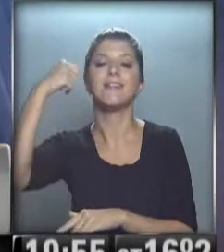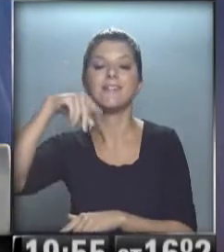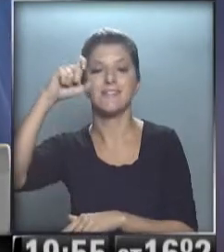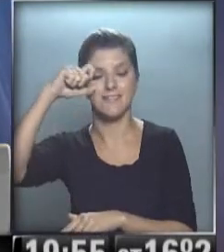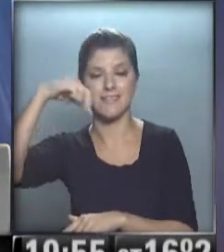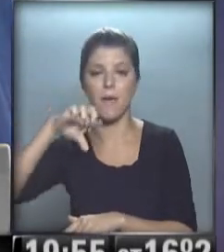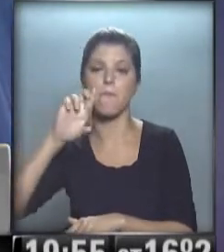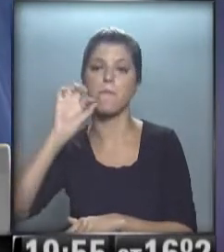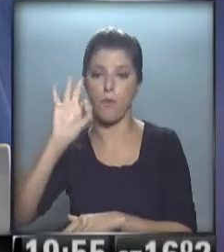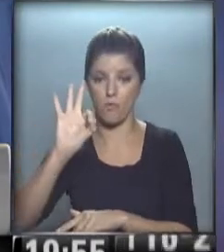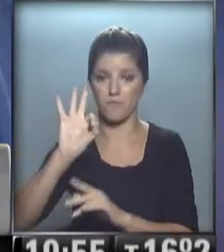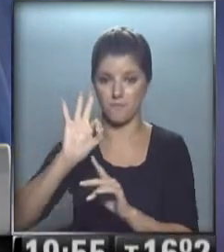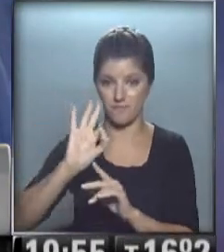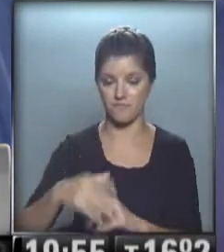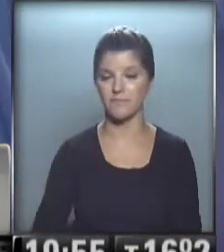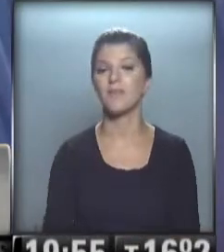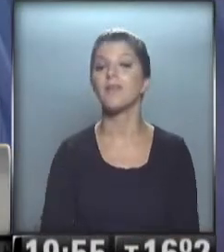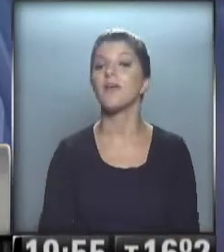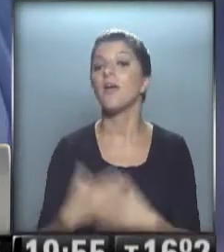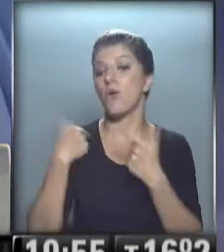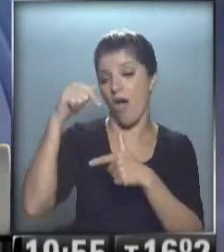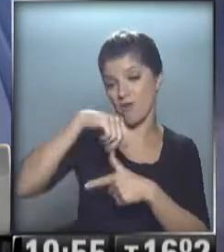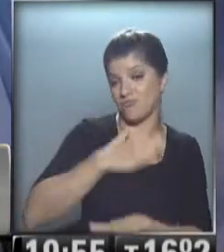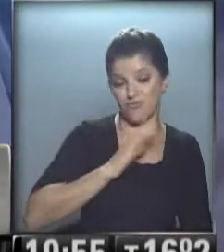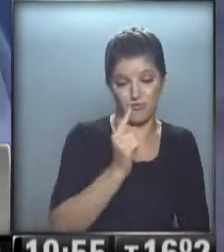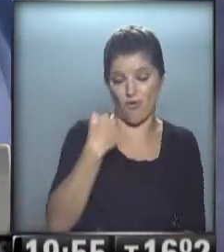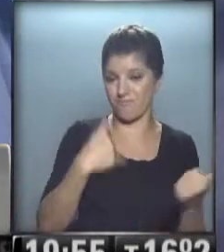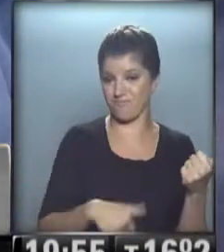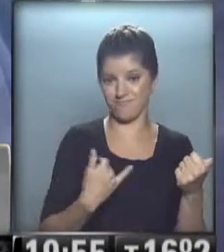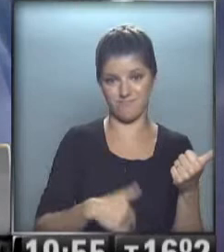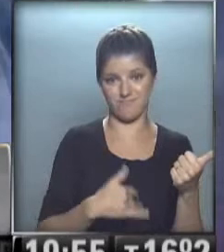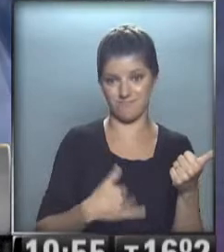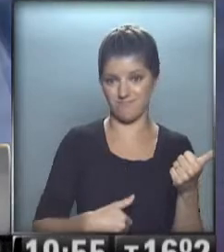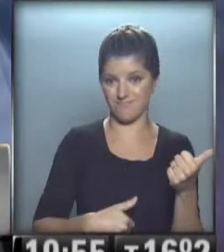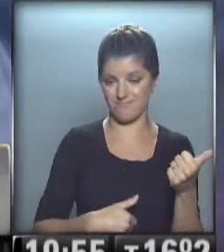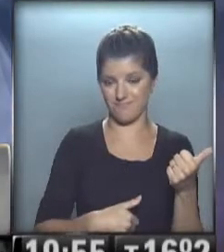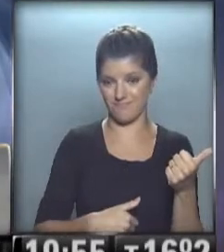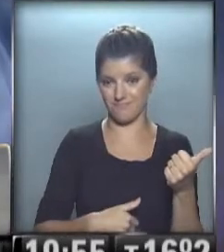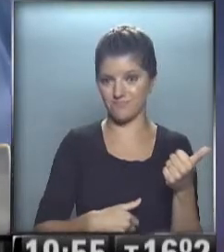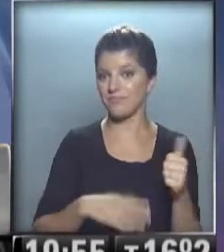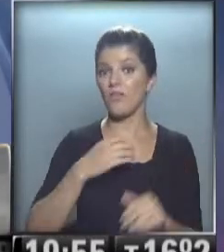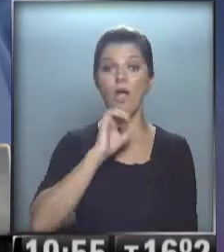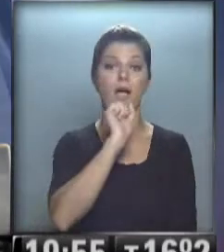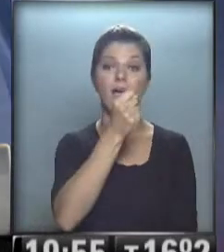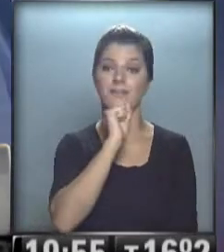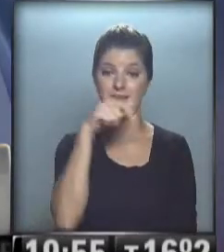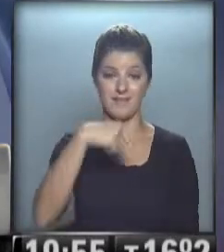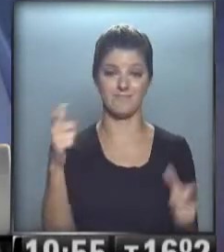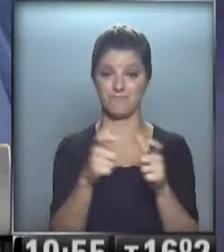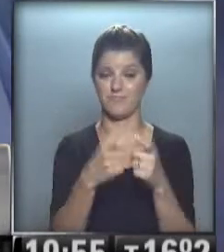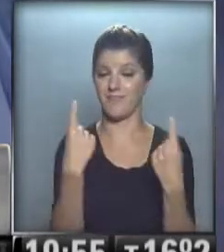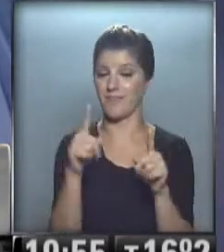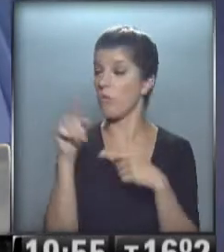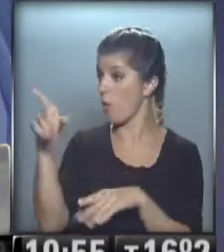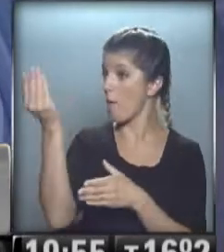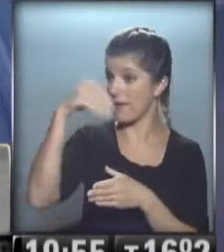5 musicazos. Ahora solo con la guitarra y la envira, el berimbao y cantar las canciones de este disco. Estás participando en